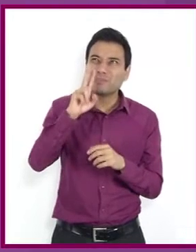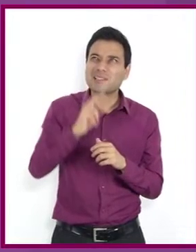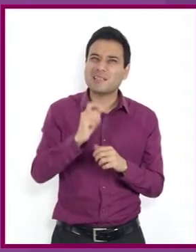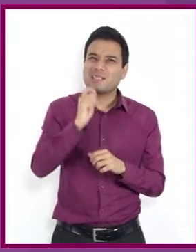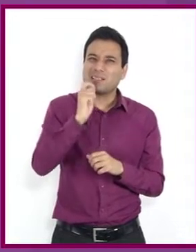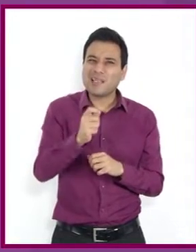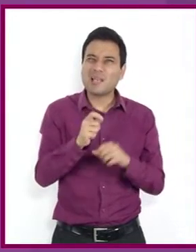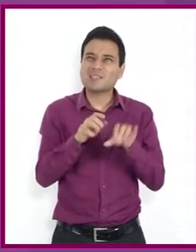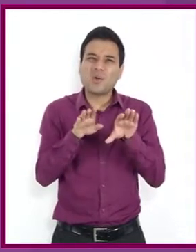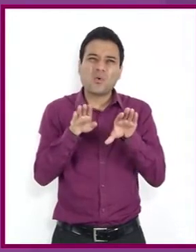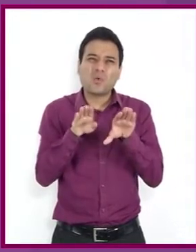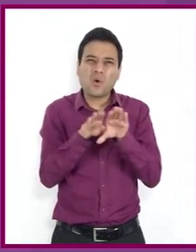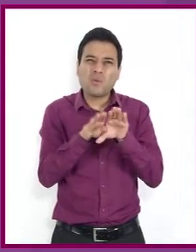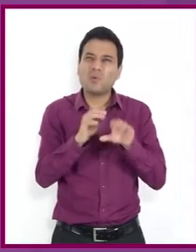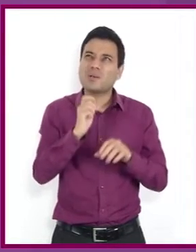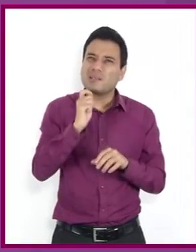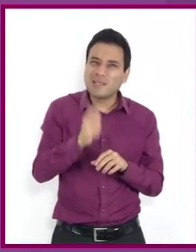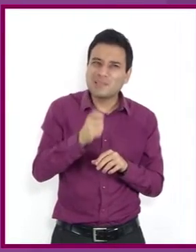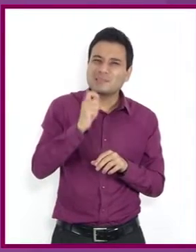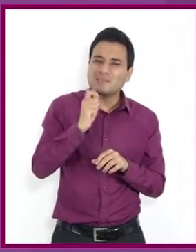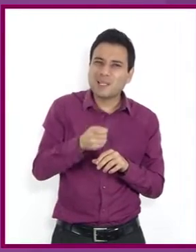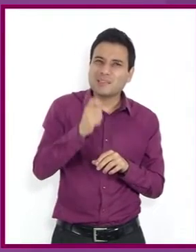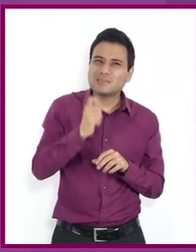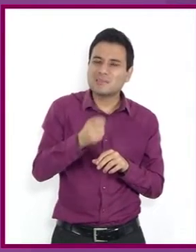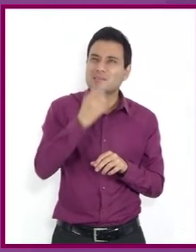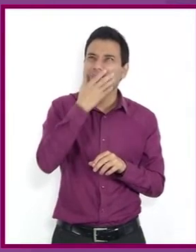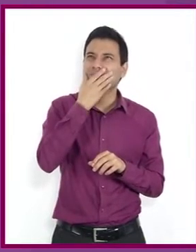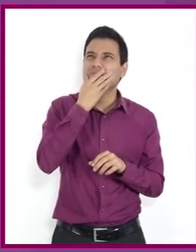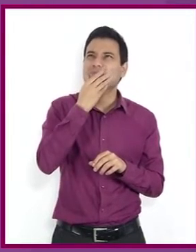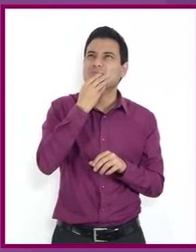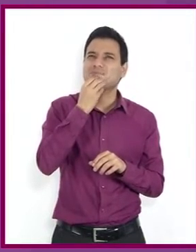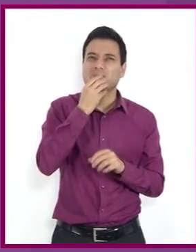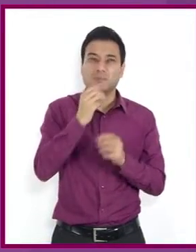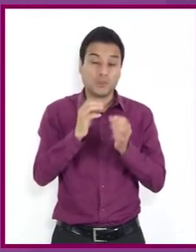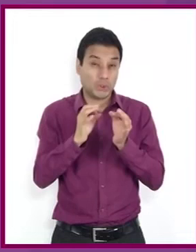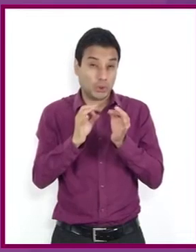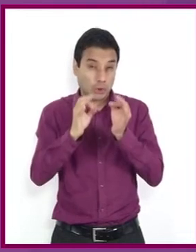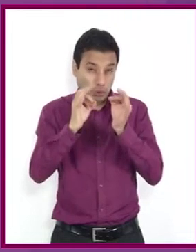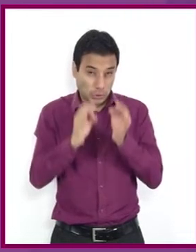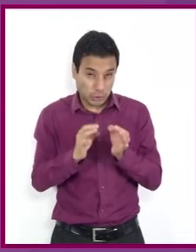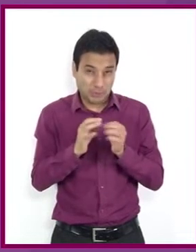se ubicaban esas manchas, concluyendo que no estaban en el aire o cerca de